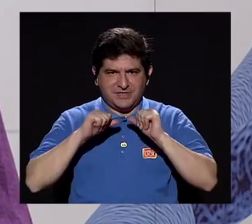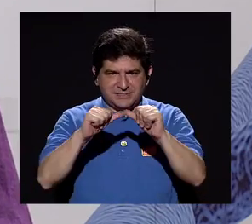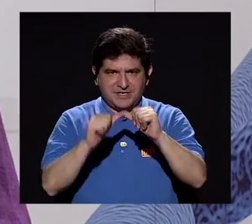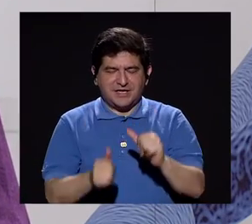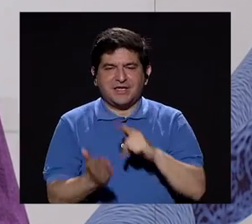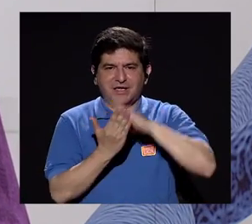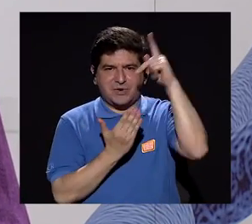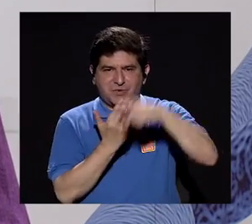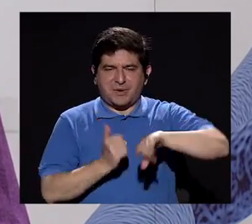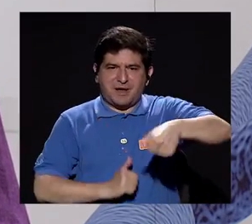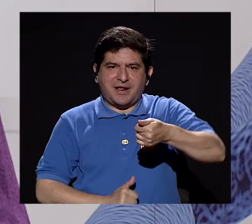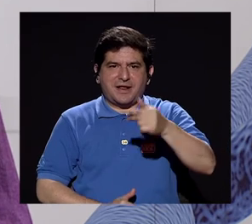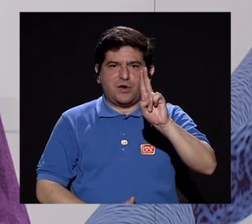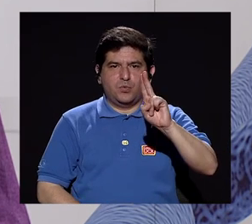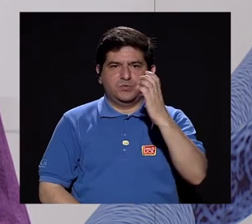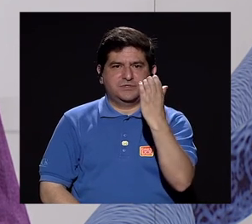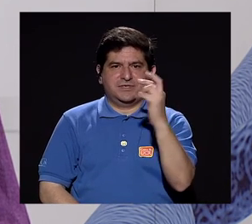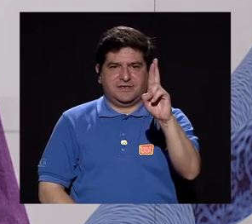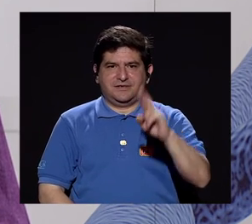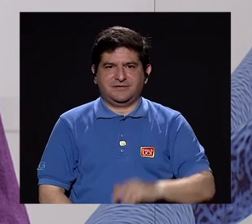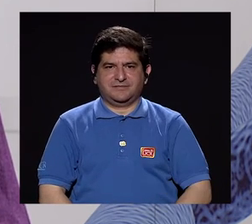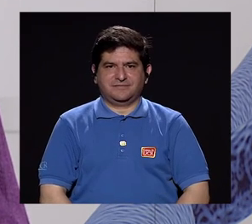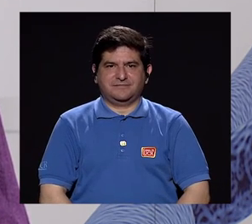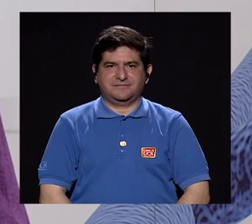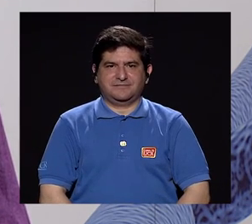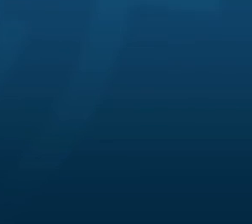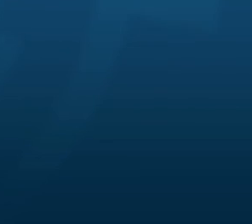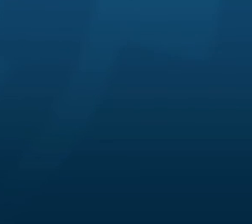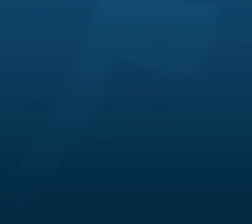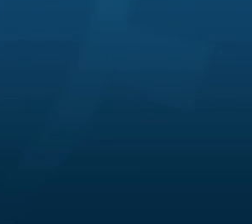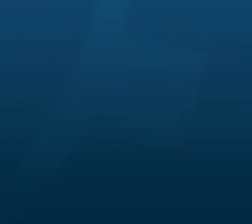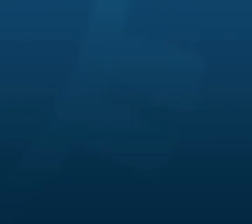ustedes continúen con la programación de canal user